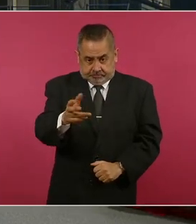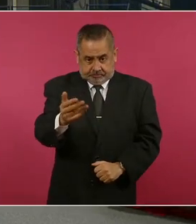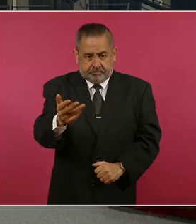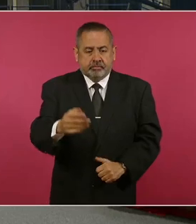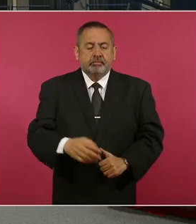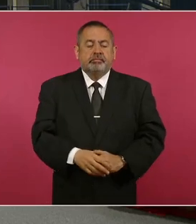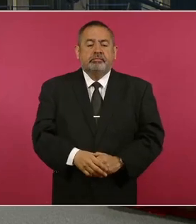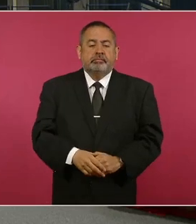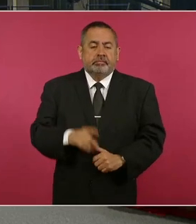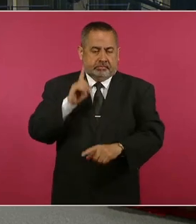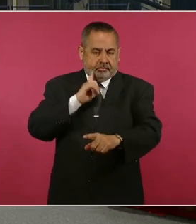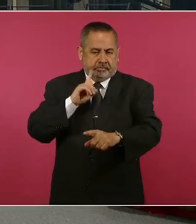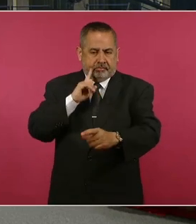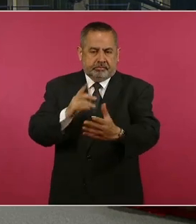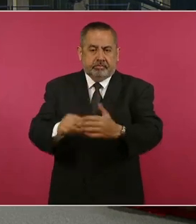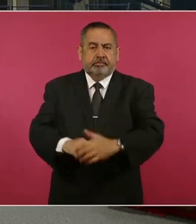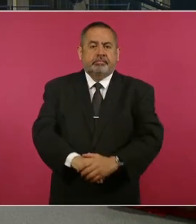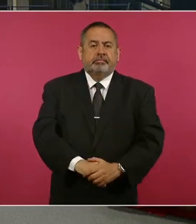La compañera.